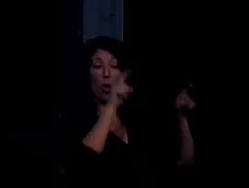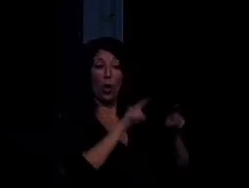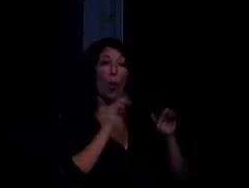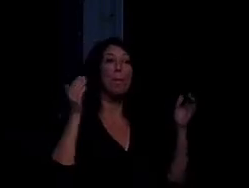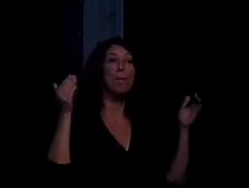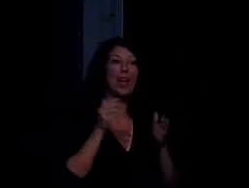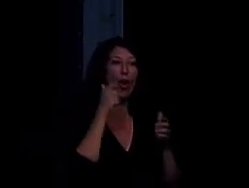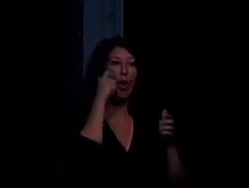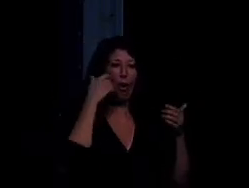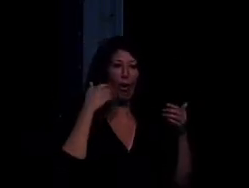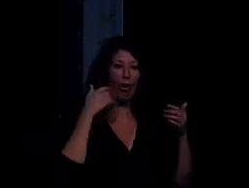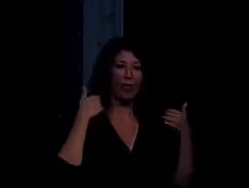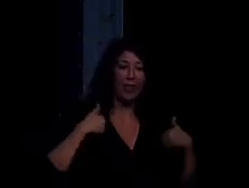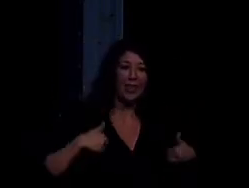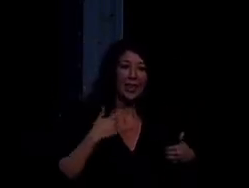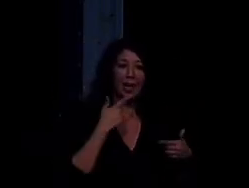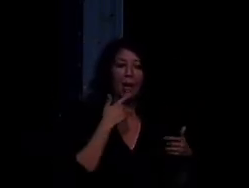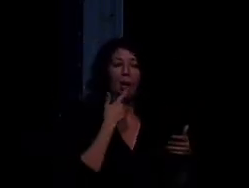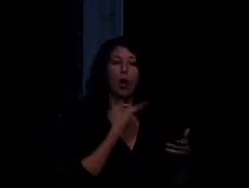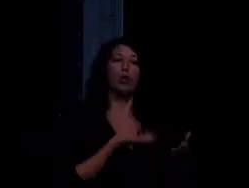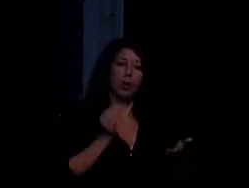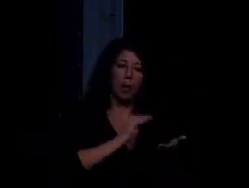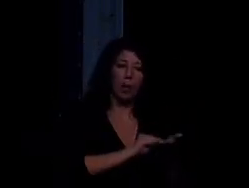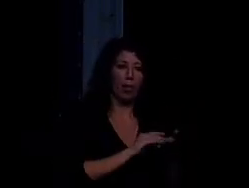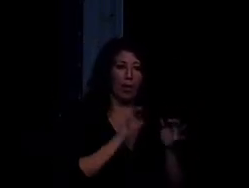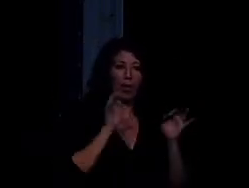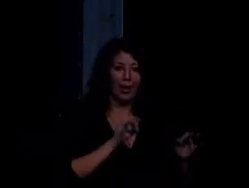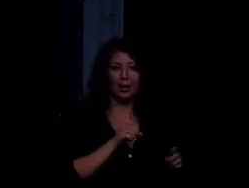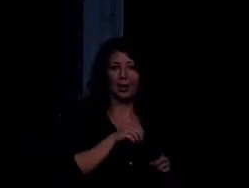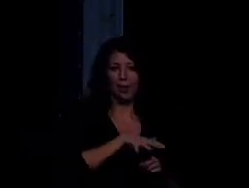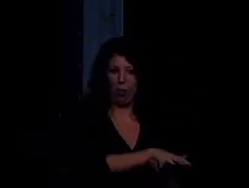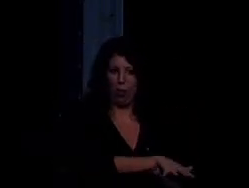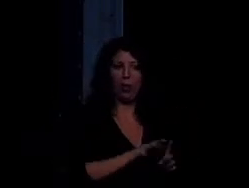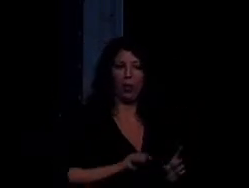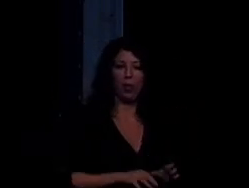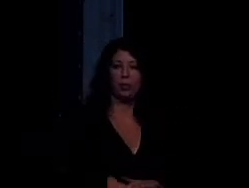poder podemos volver a situarlo todo dentro de la cotidianidad social.